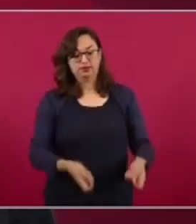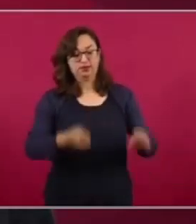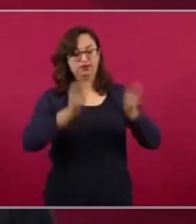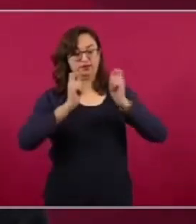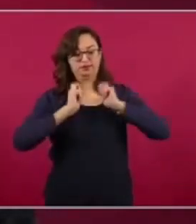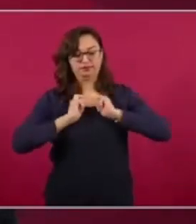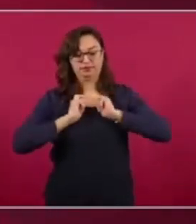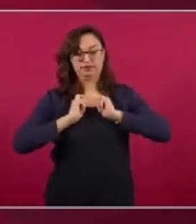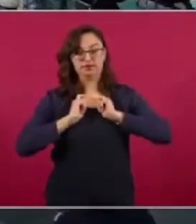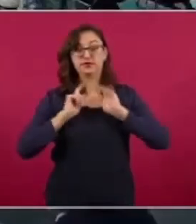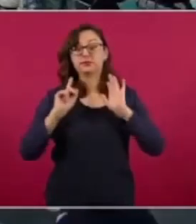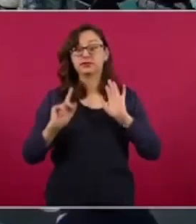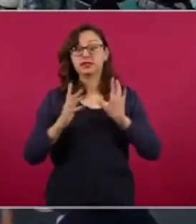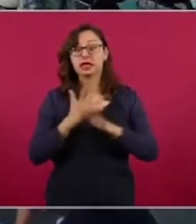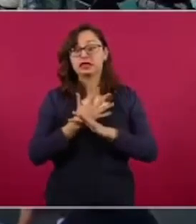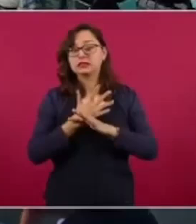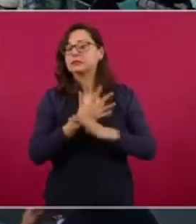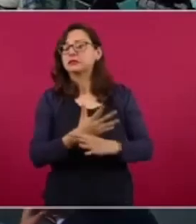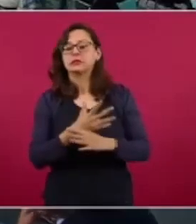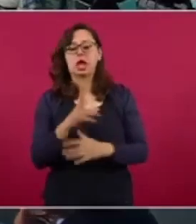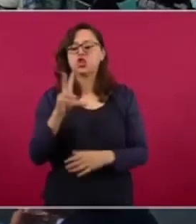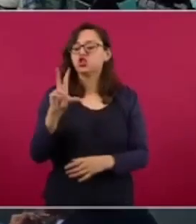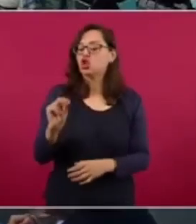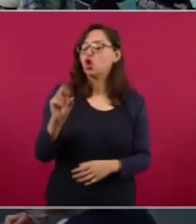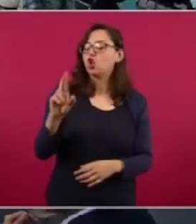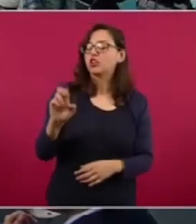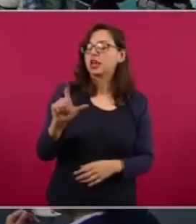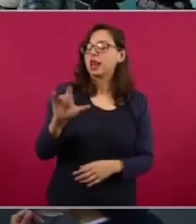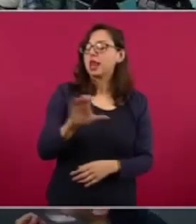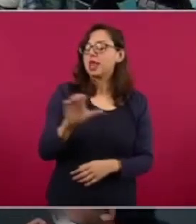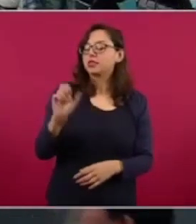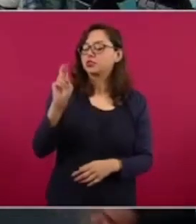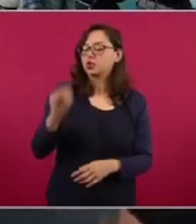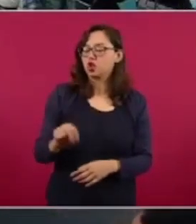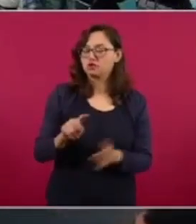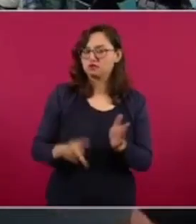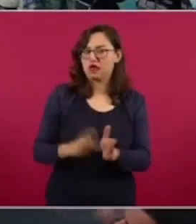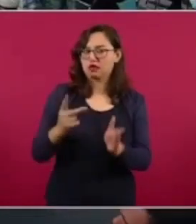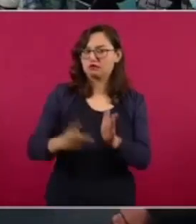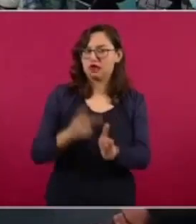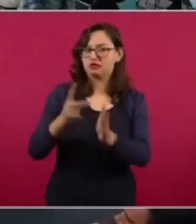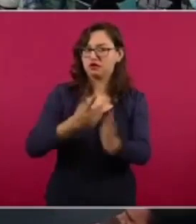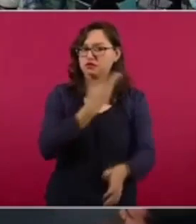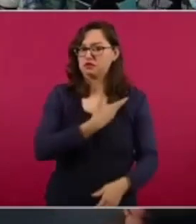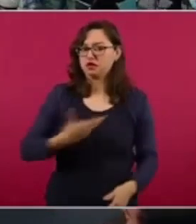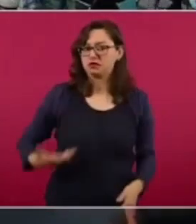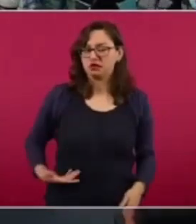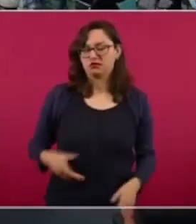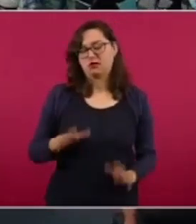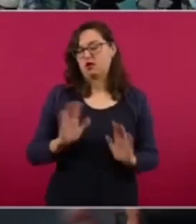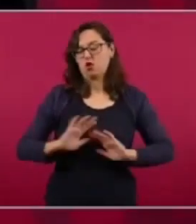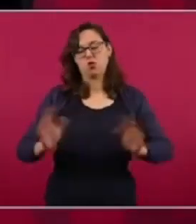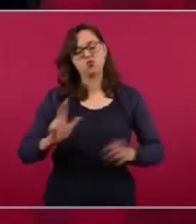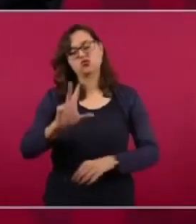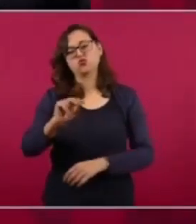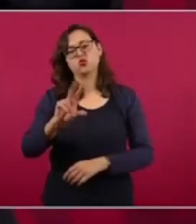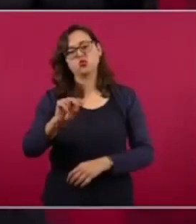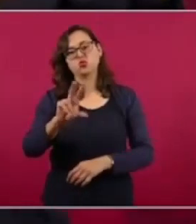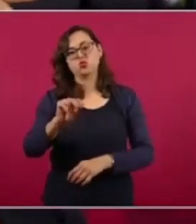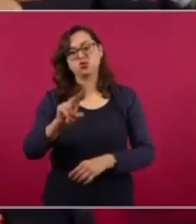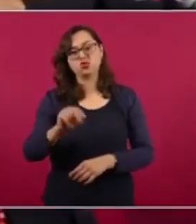derroca a Sebastián Lerdo de Tejada en 1876 y termina el periodo en el